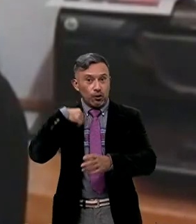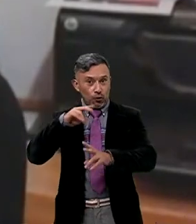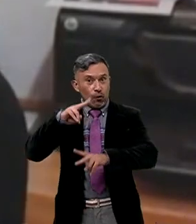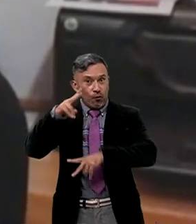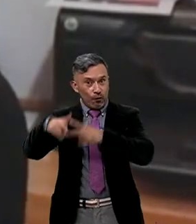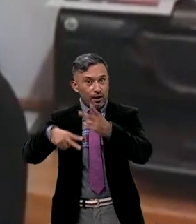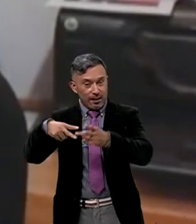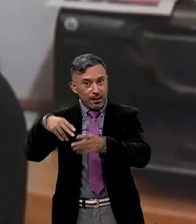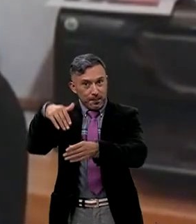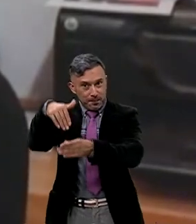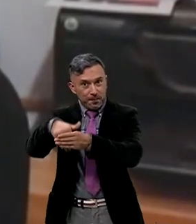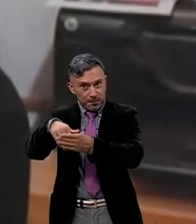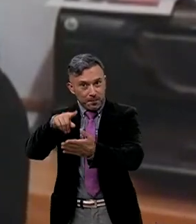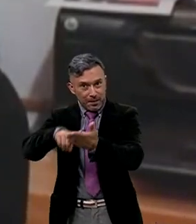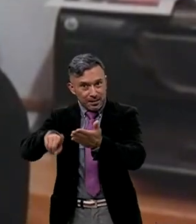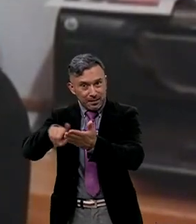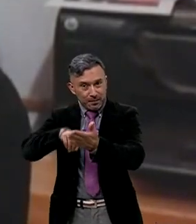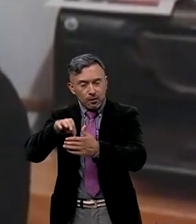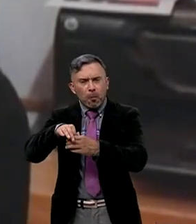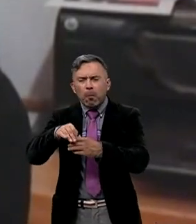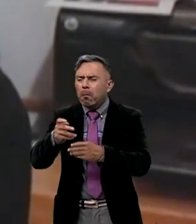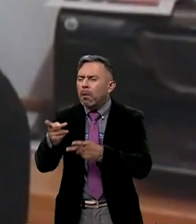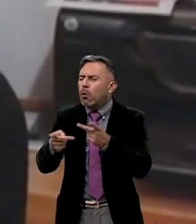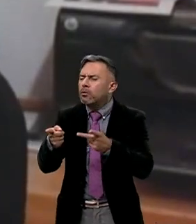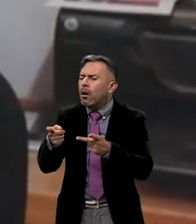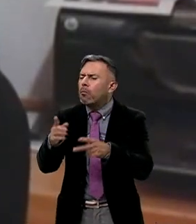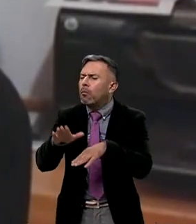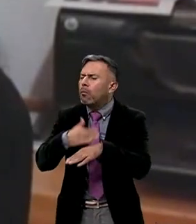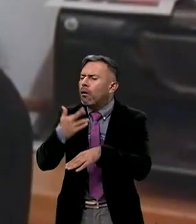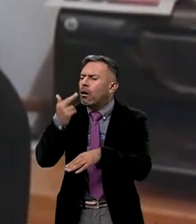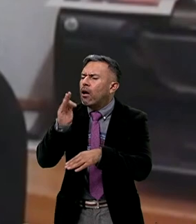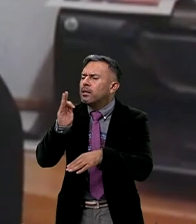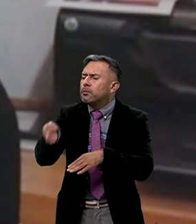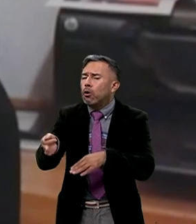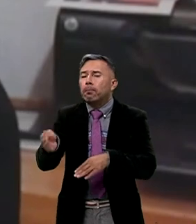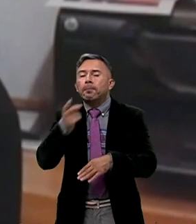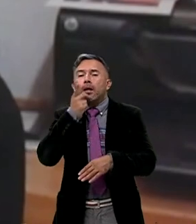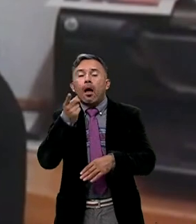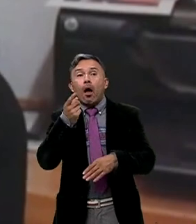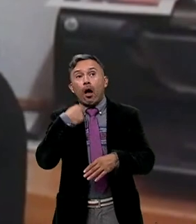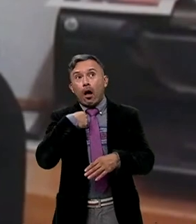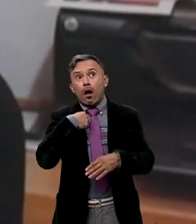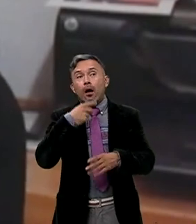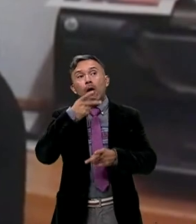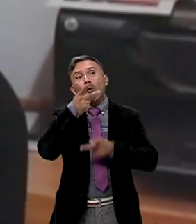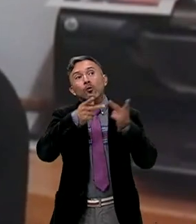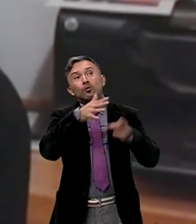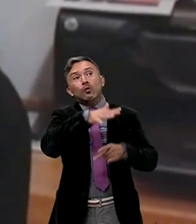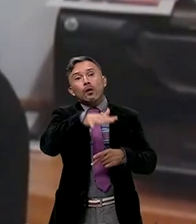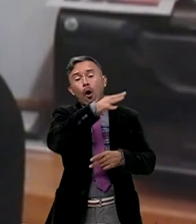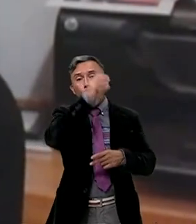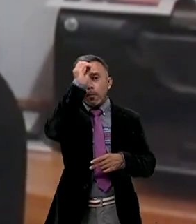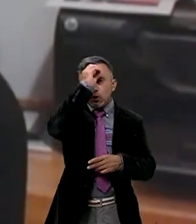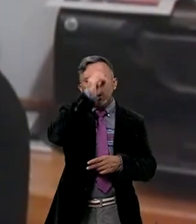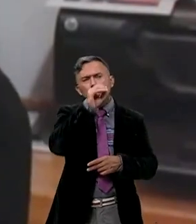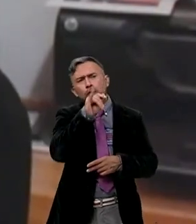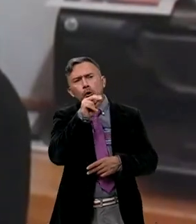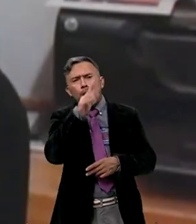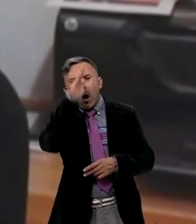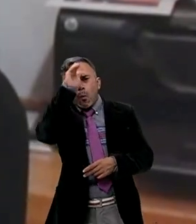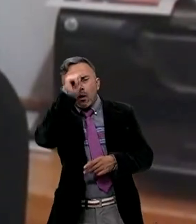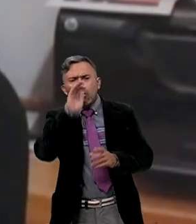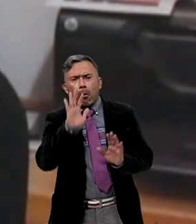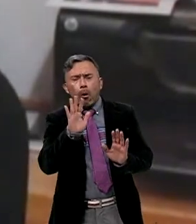decían que habían aceptado porque con independencia de si estaban de acuerdo o no con que se organizan a esta consulta y el tema